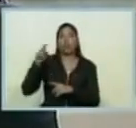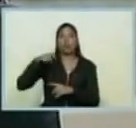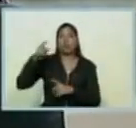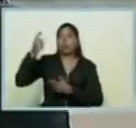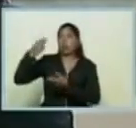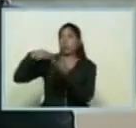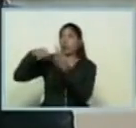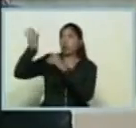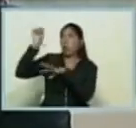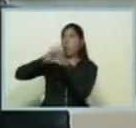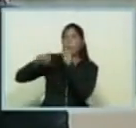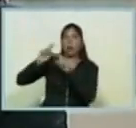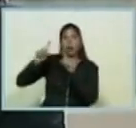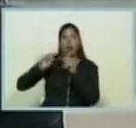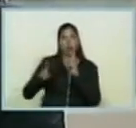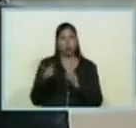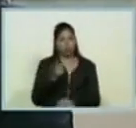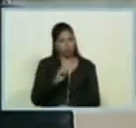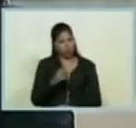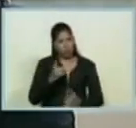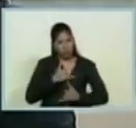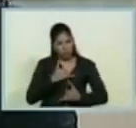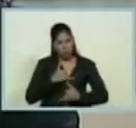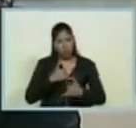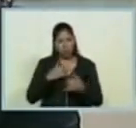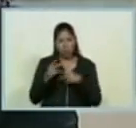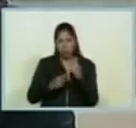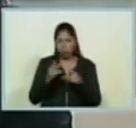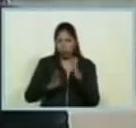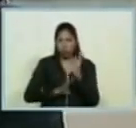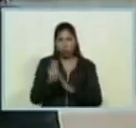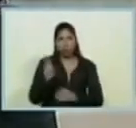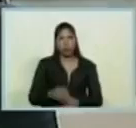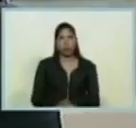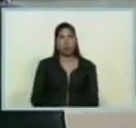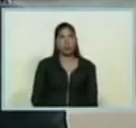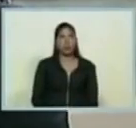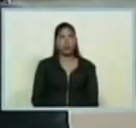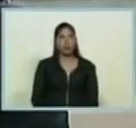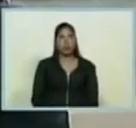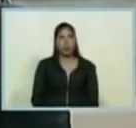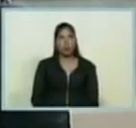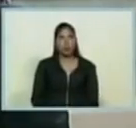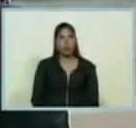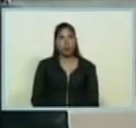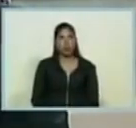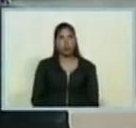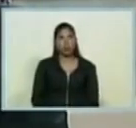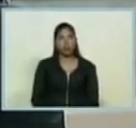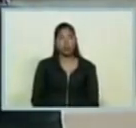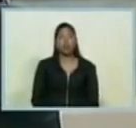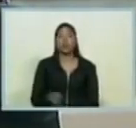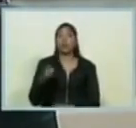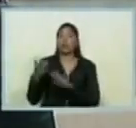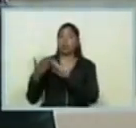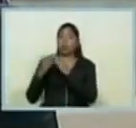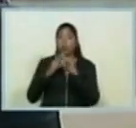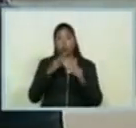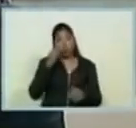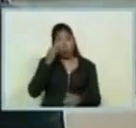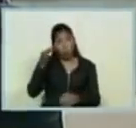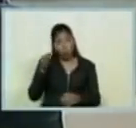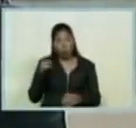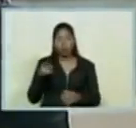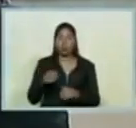las casas de alimentación para que arrimen a la casa de alimentación la producción. Ahí las comunas y los consejos comunales están teniendo un